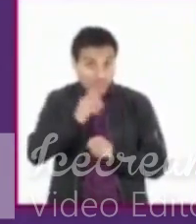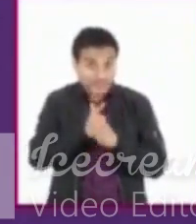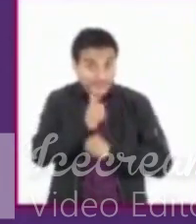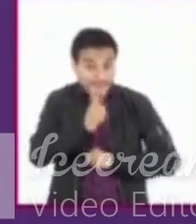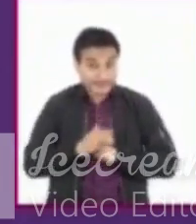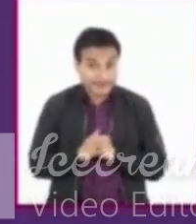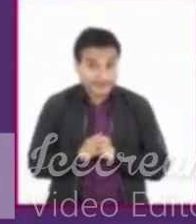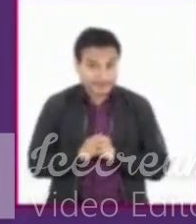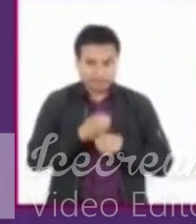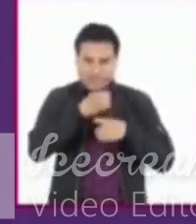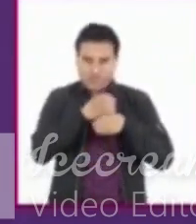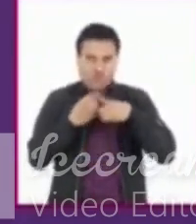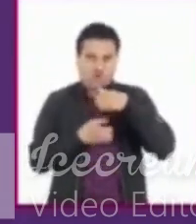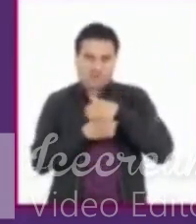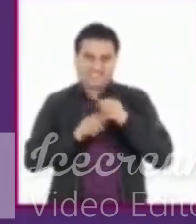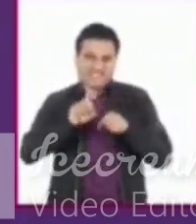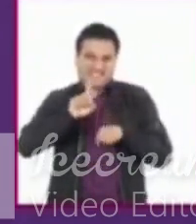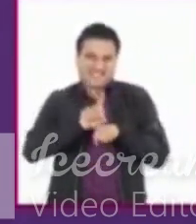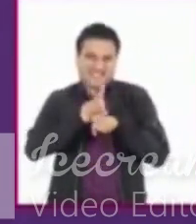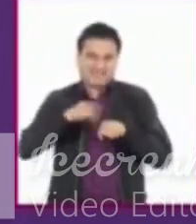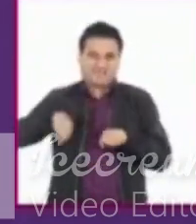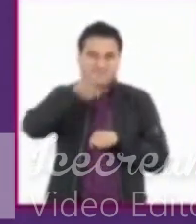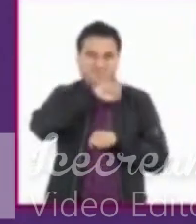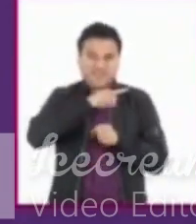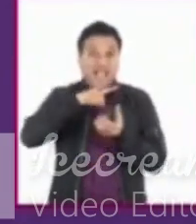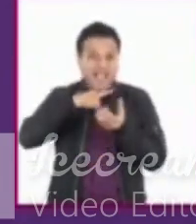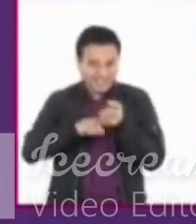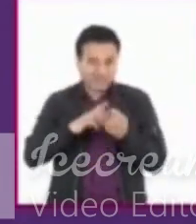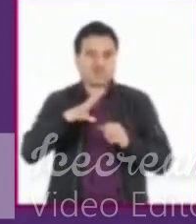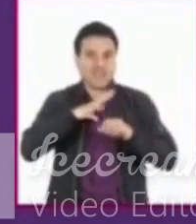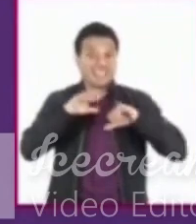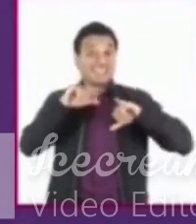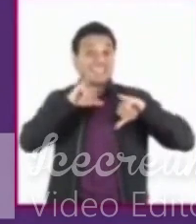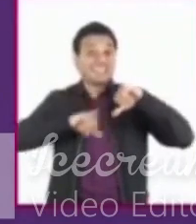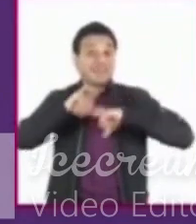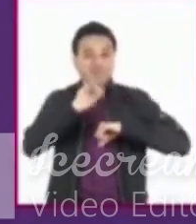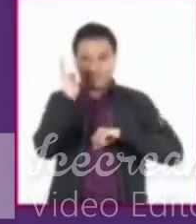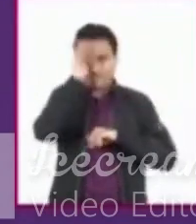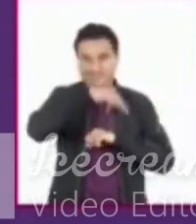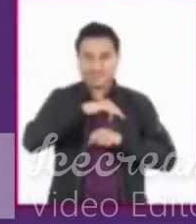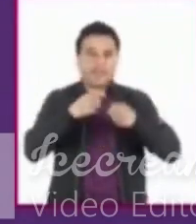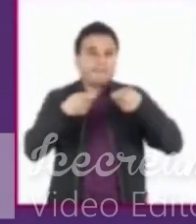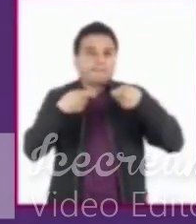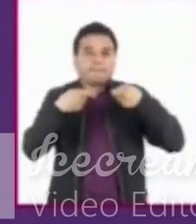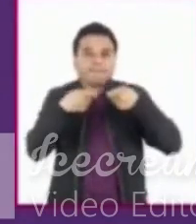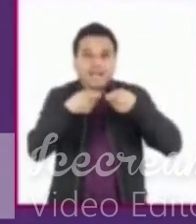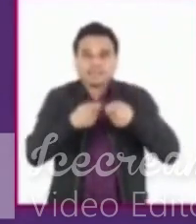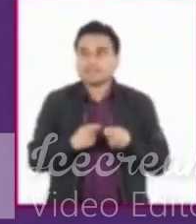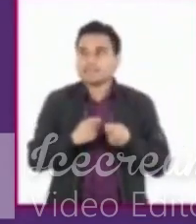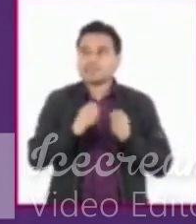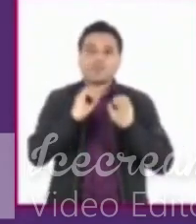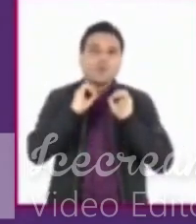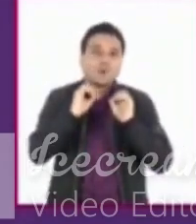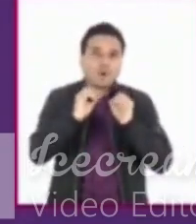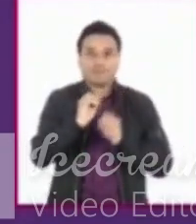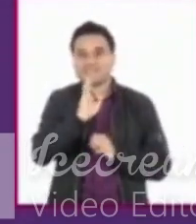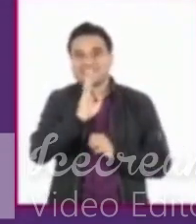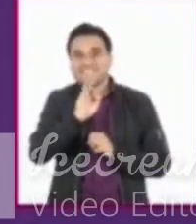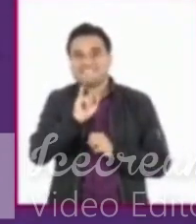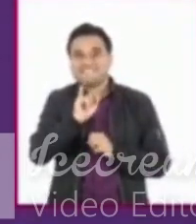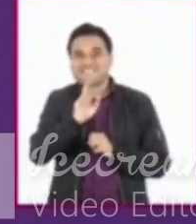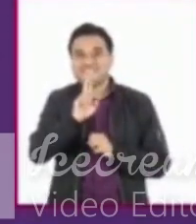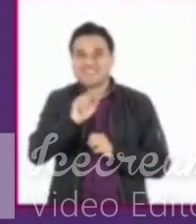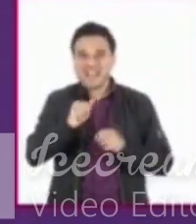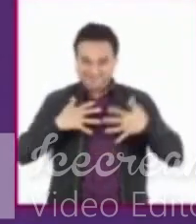Muchos de los productos que usamos están elaborados con materiales sintéticos, como los plásticos o algunas fibras con que se elaboran las prendas de vestir.